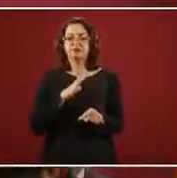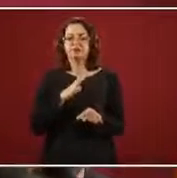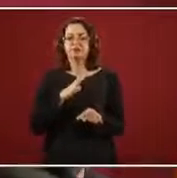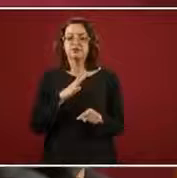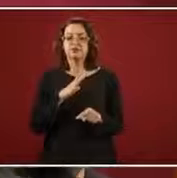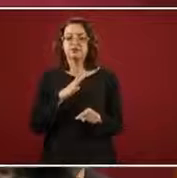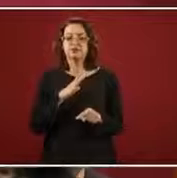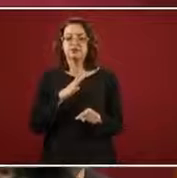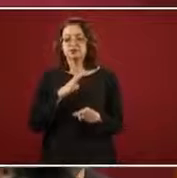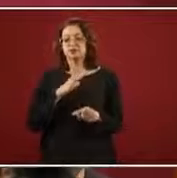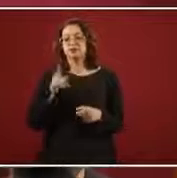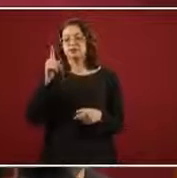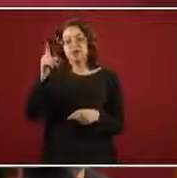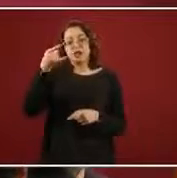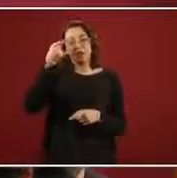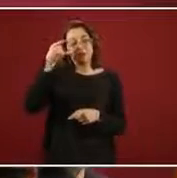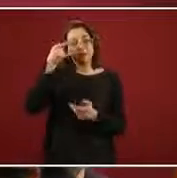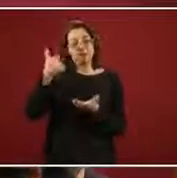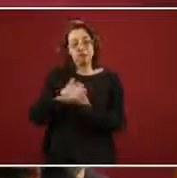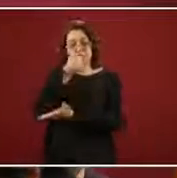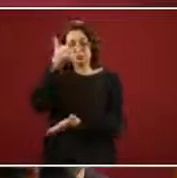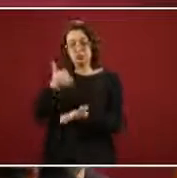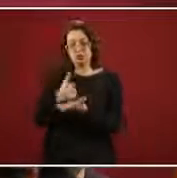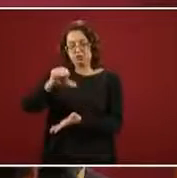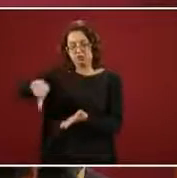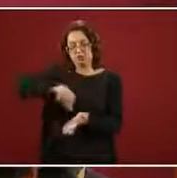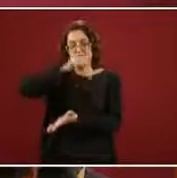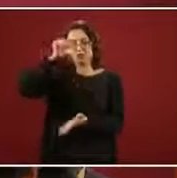Aquí está la ciudad de Campeche.